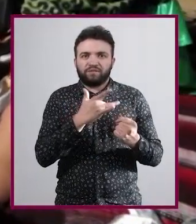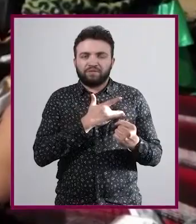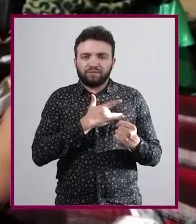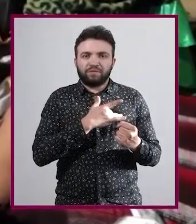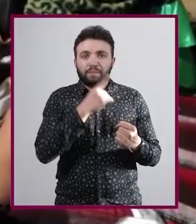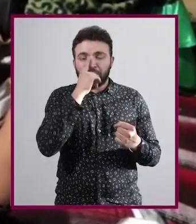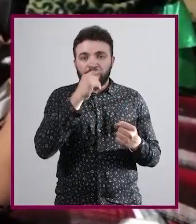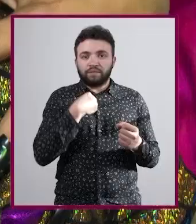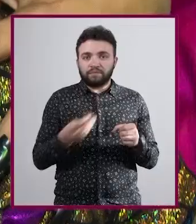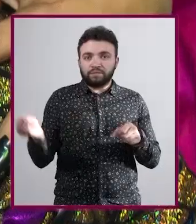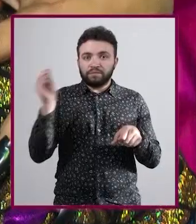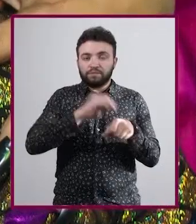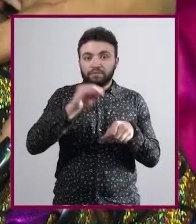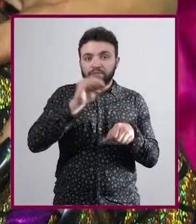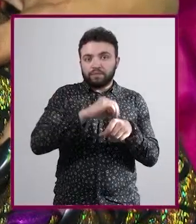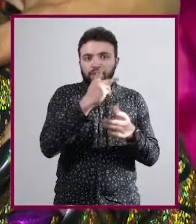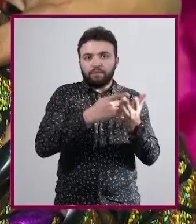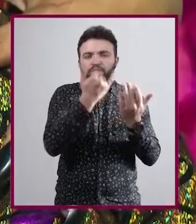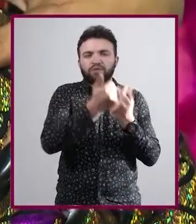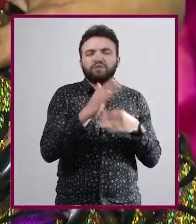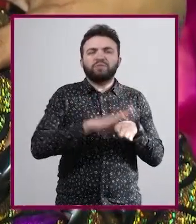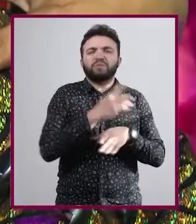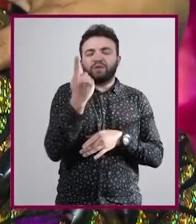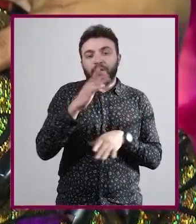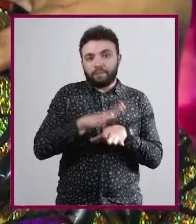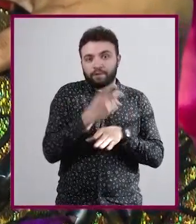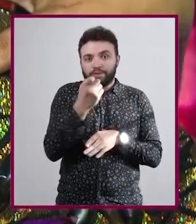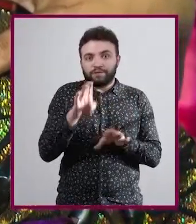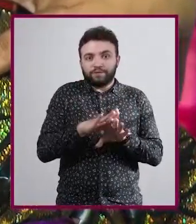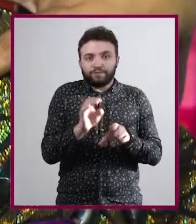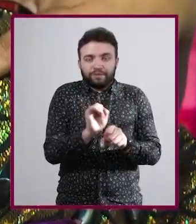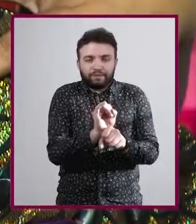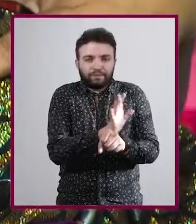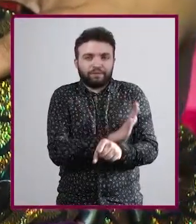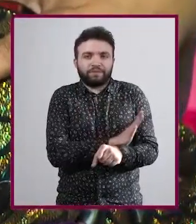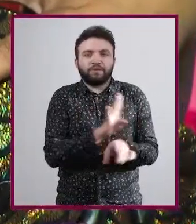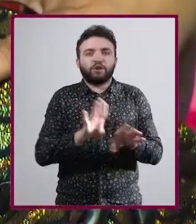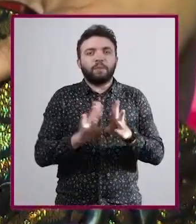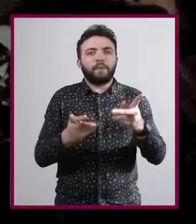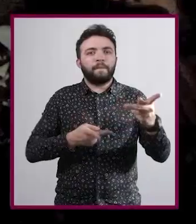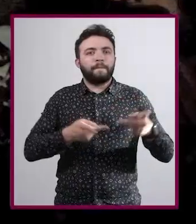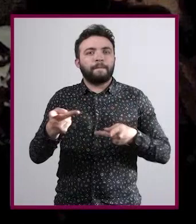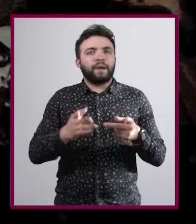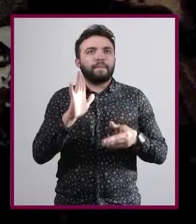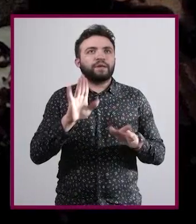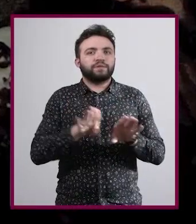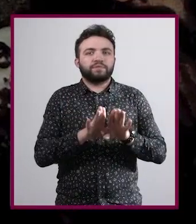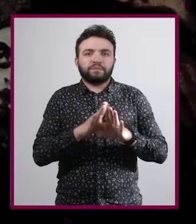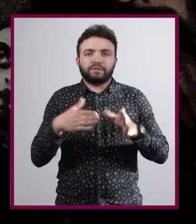y eso los hace muy emocionantes porque es casi como planear una celebración.